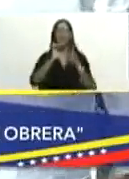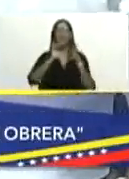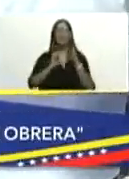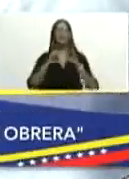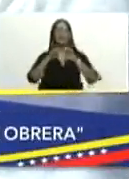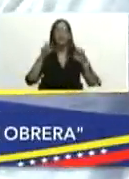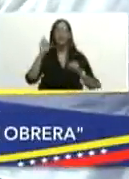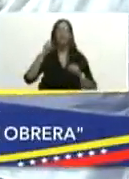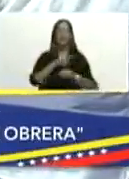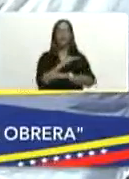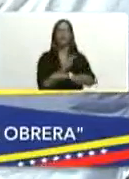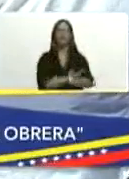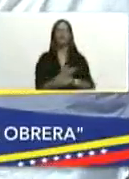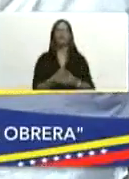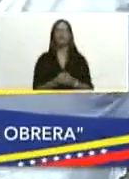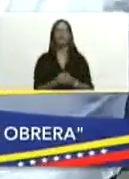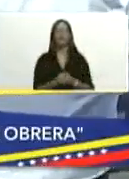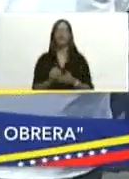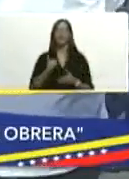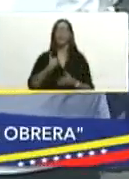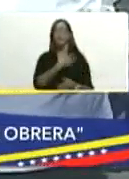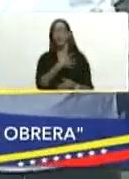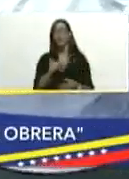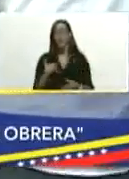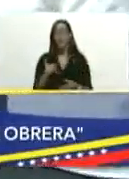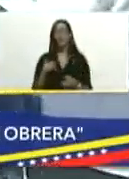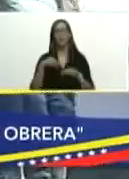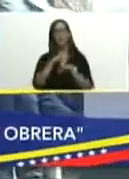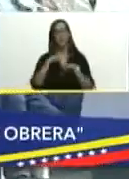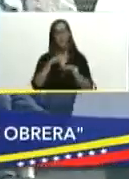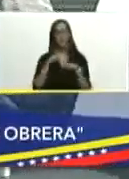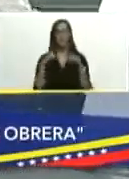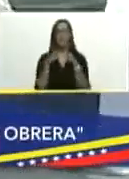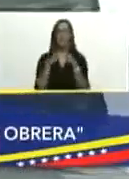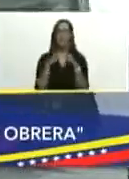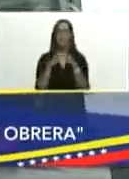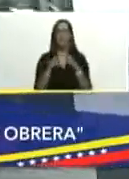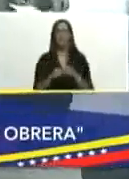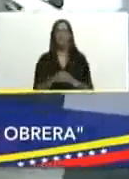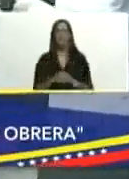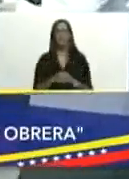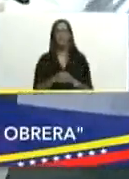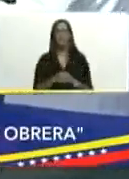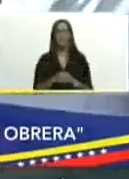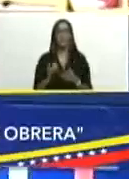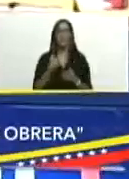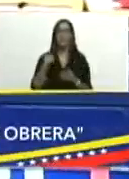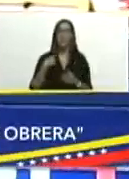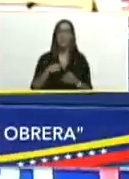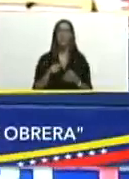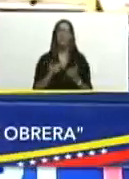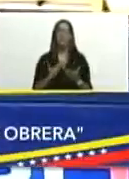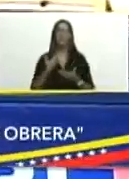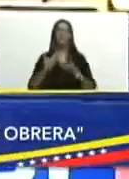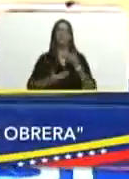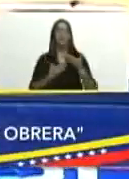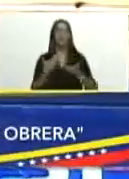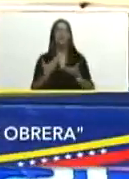que requieran fortalecer Yo quiero ministra compañera tenemos un paso